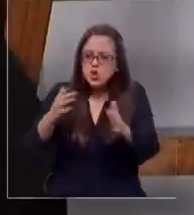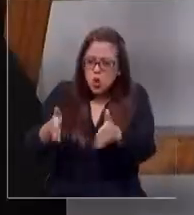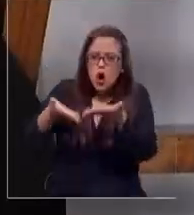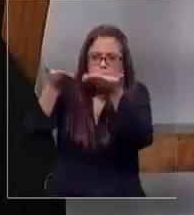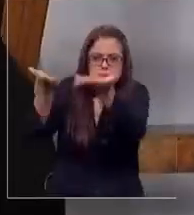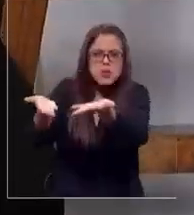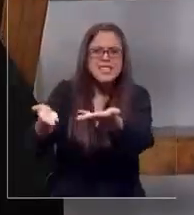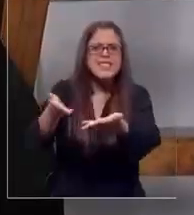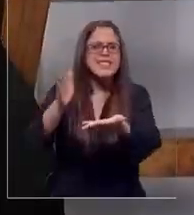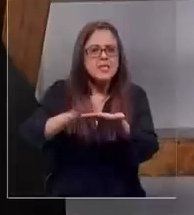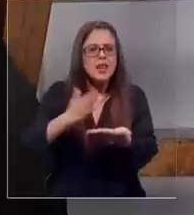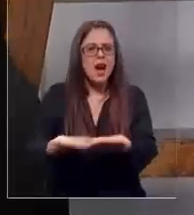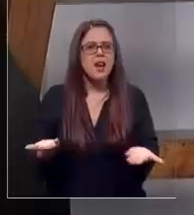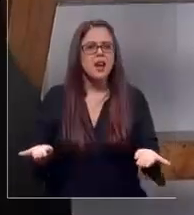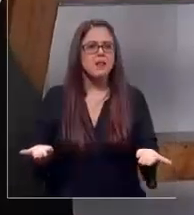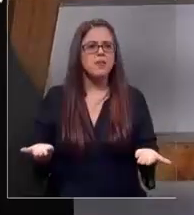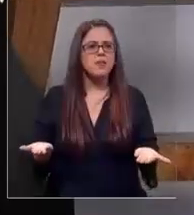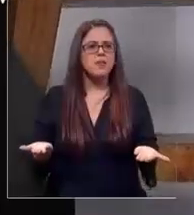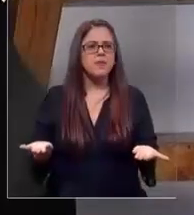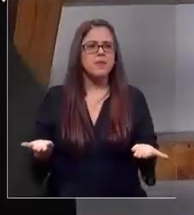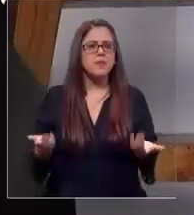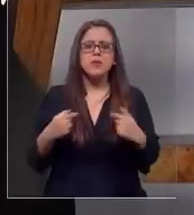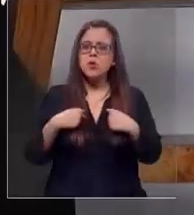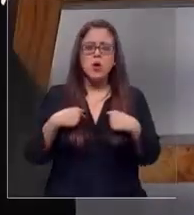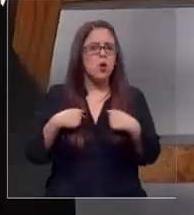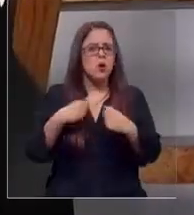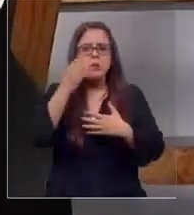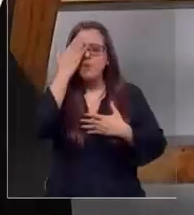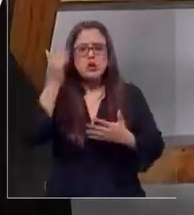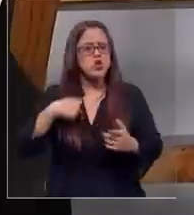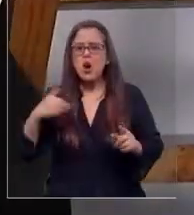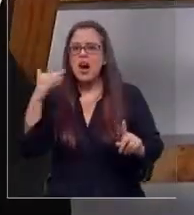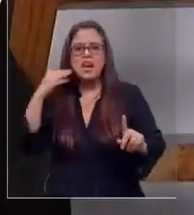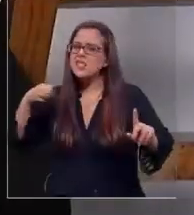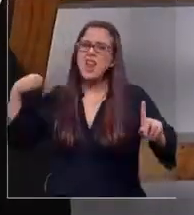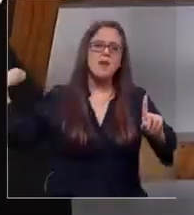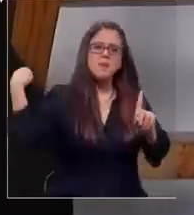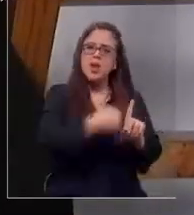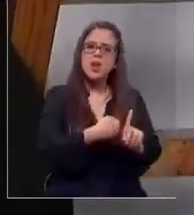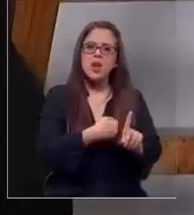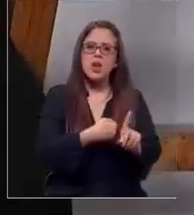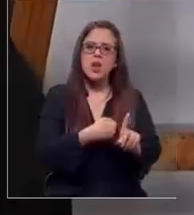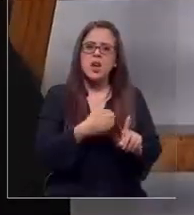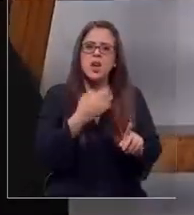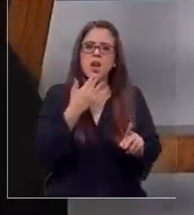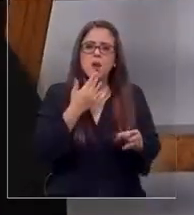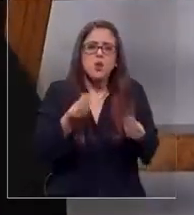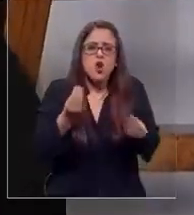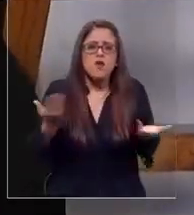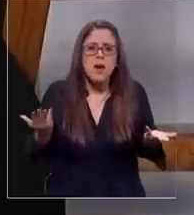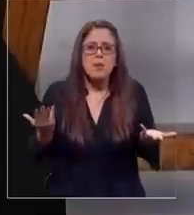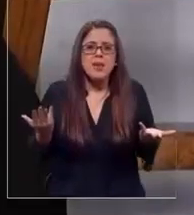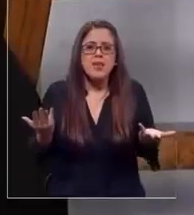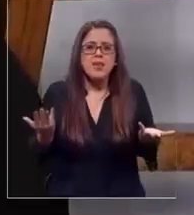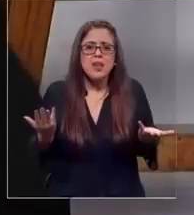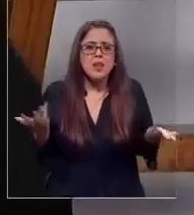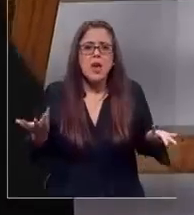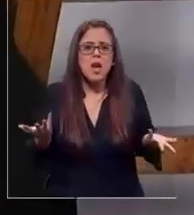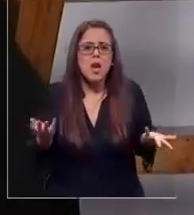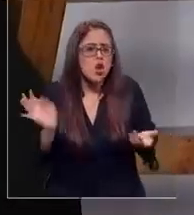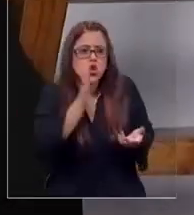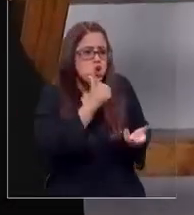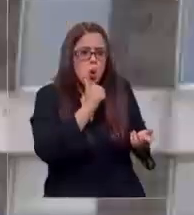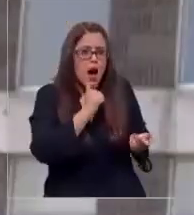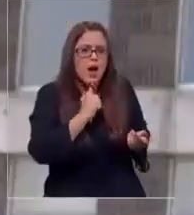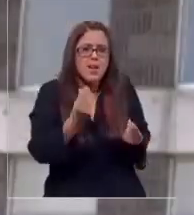sana. Me dio un ataque histérico. Casi le pegué. Porque la vida de ninguna persona tiene precio. Y menos